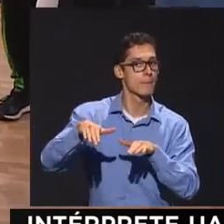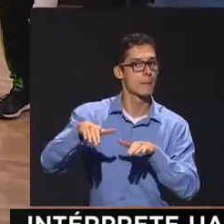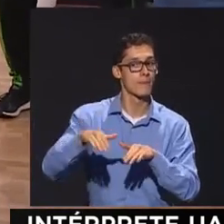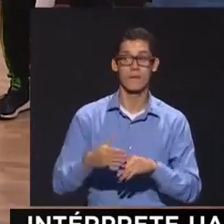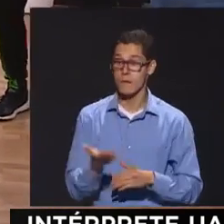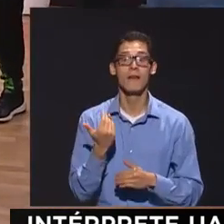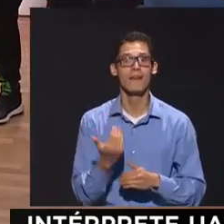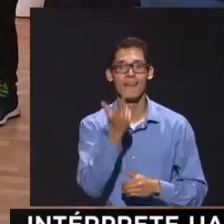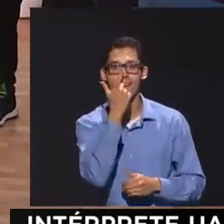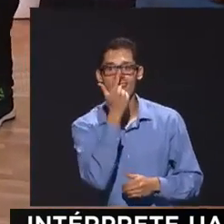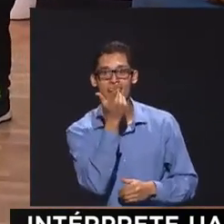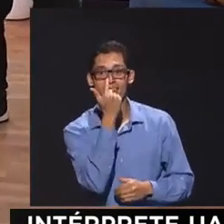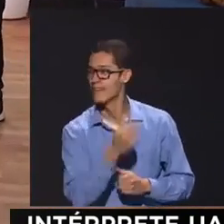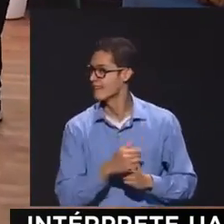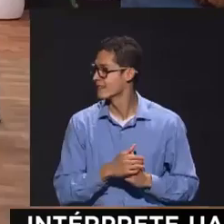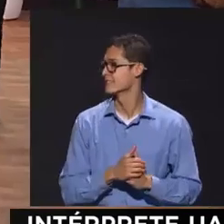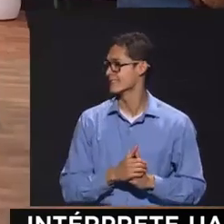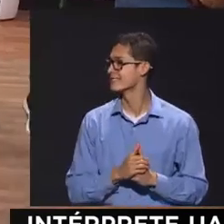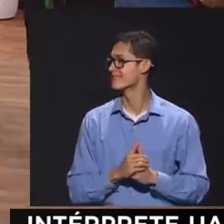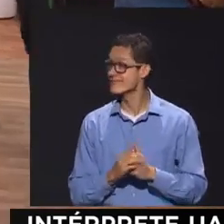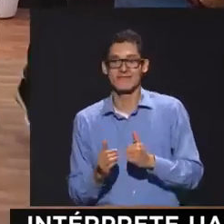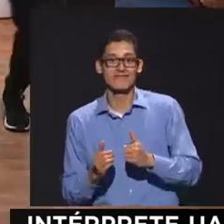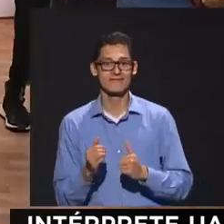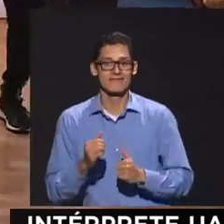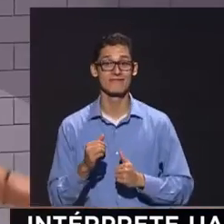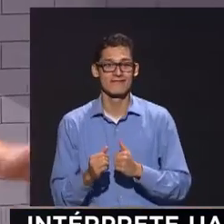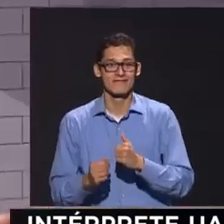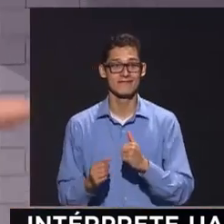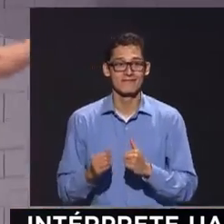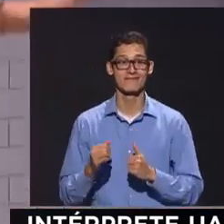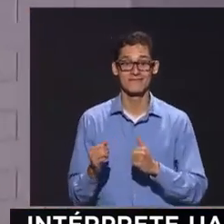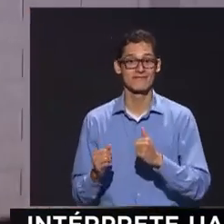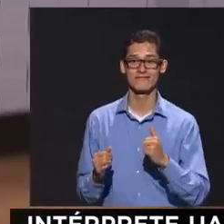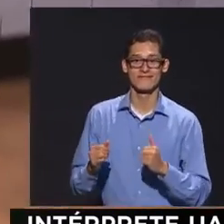vea pues que se vea pues la colita